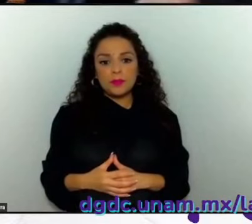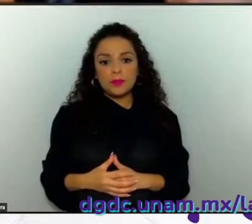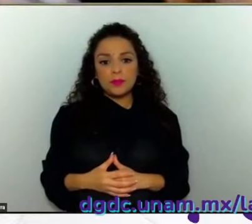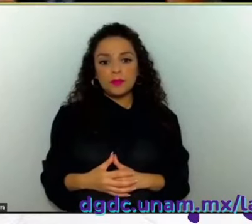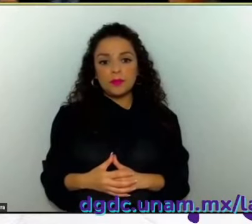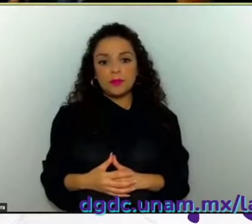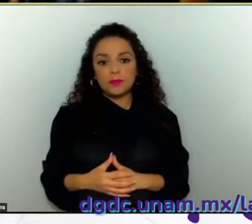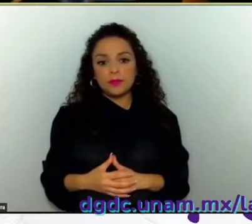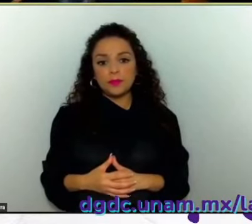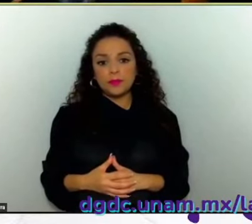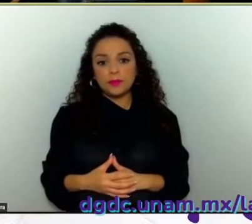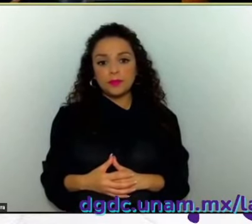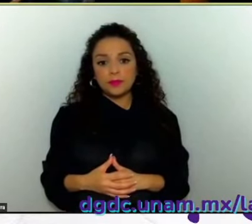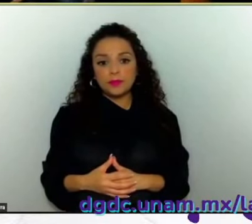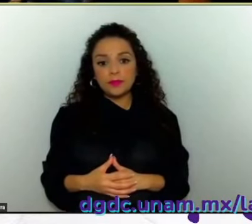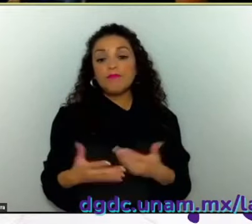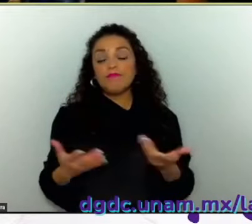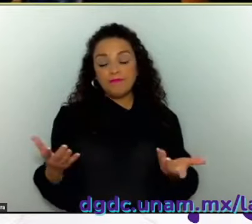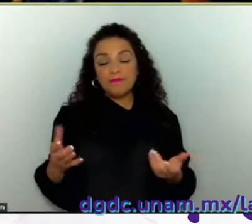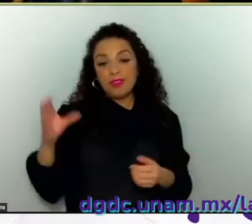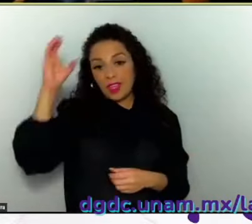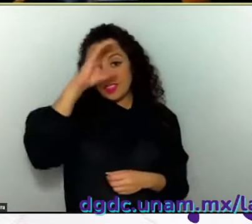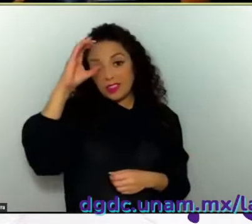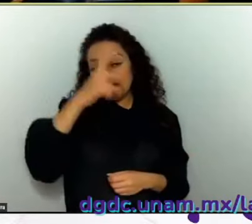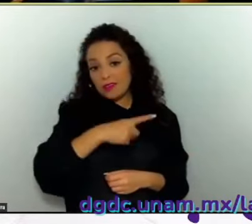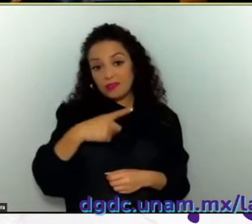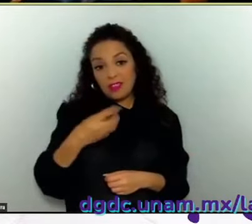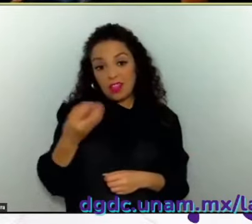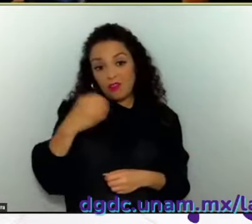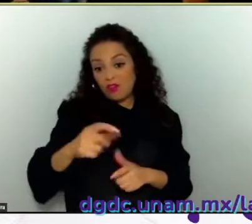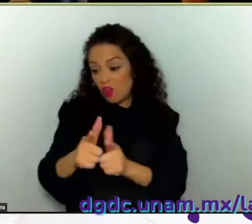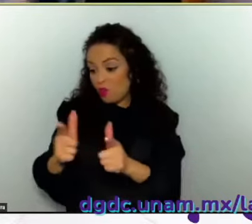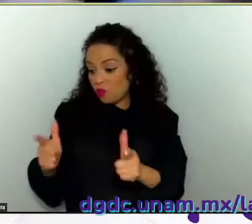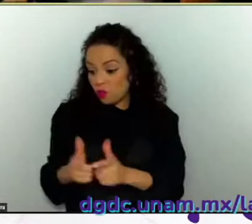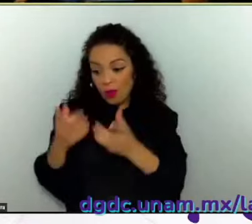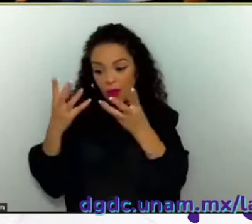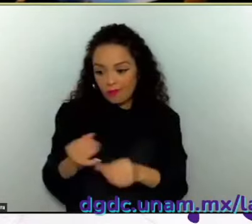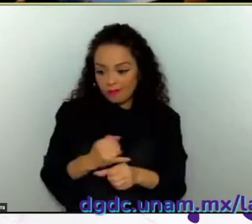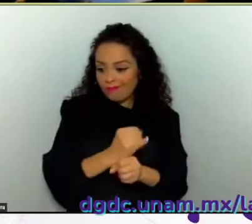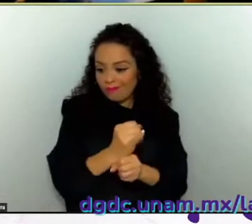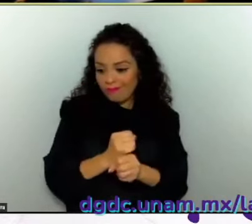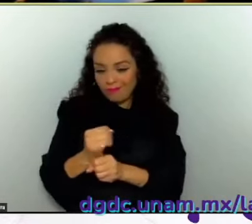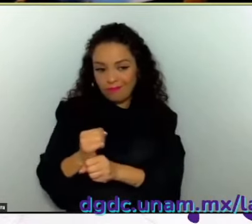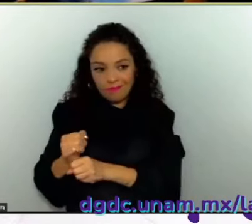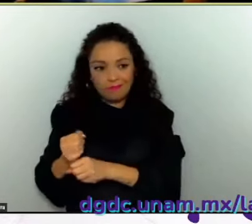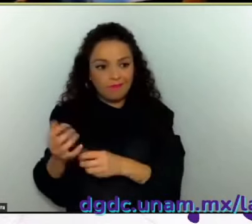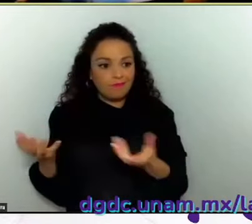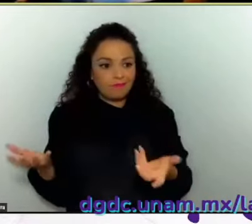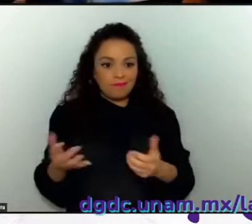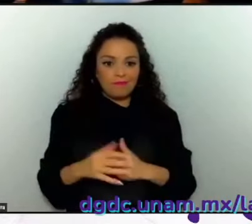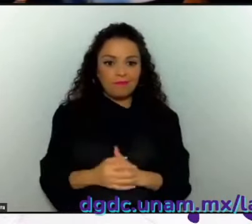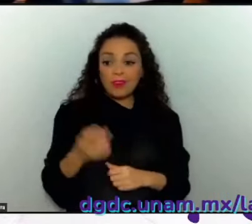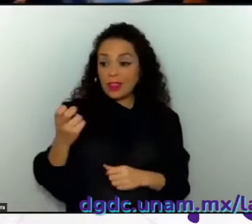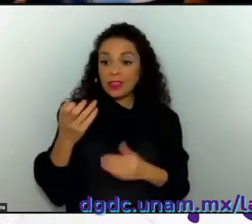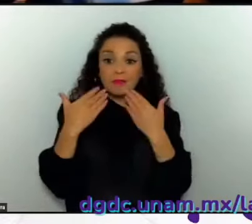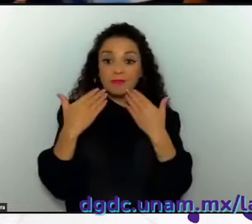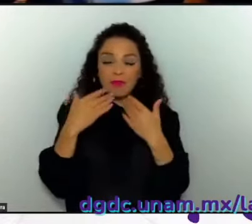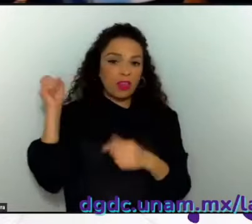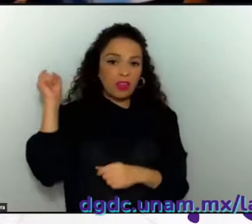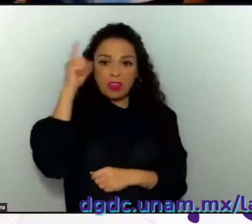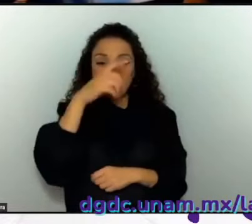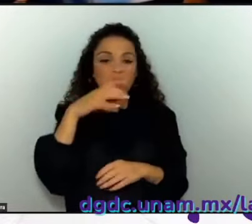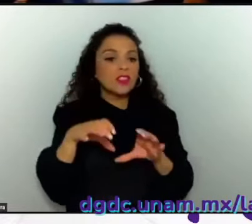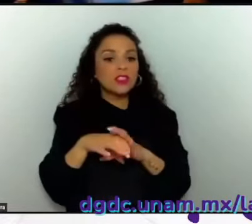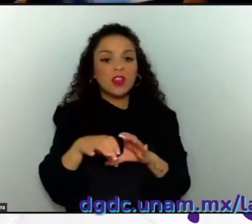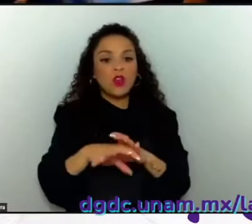La ciencia experimentar en colectivo, si no, no sería posible tener todo el conocimiento que ya sabemos. Es muy bonito y, bueno, por